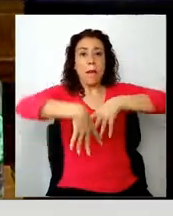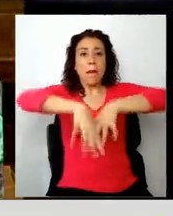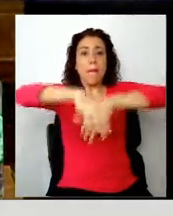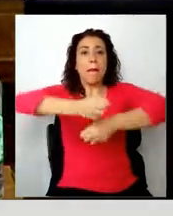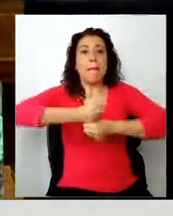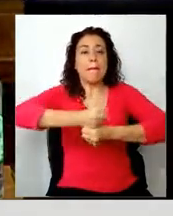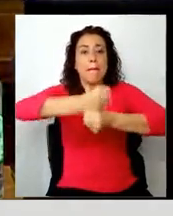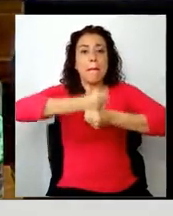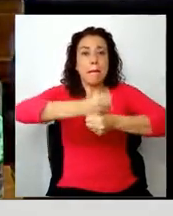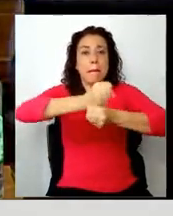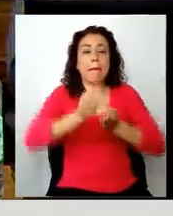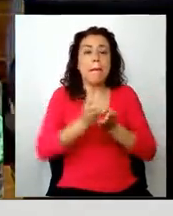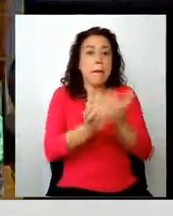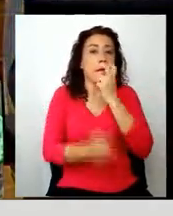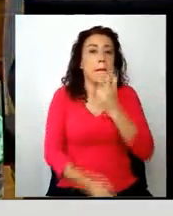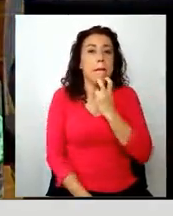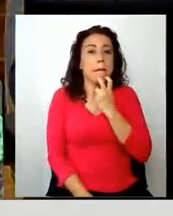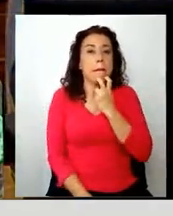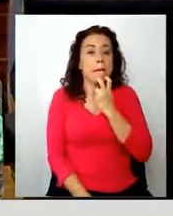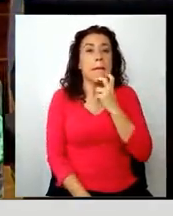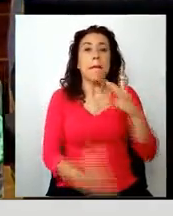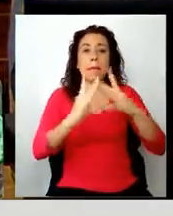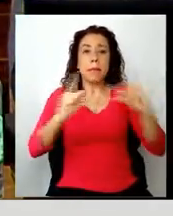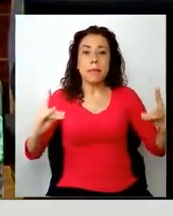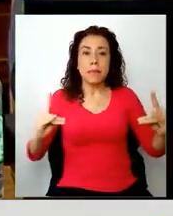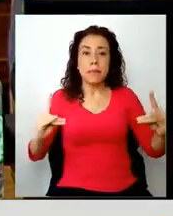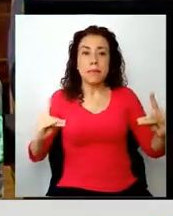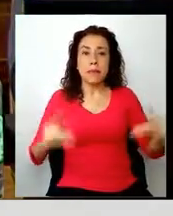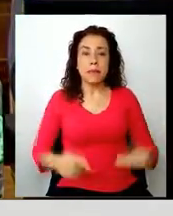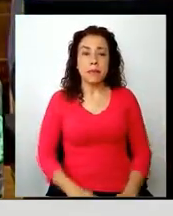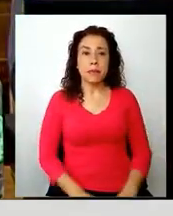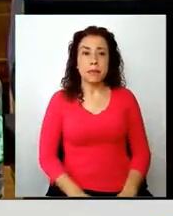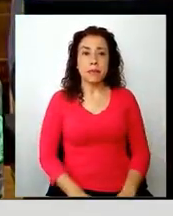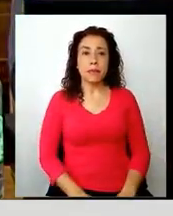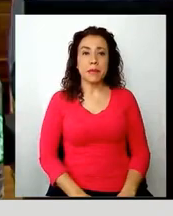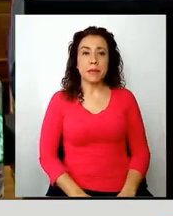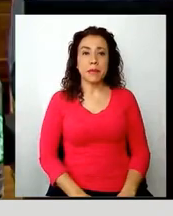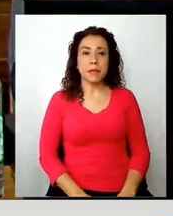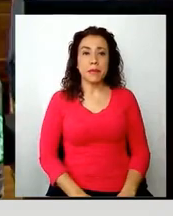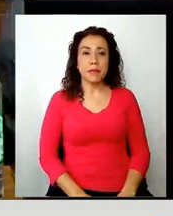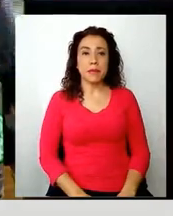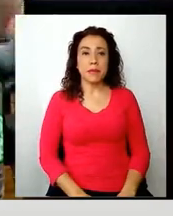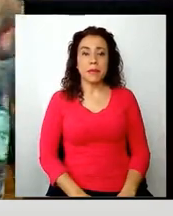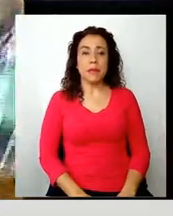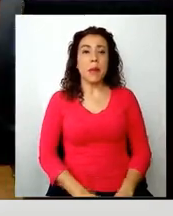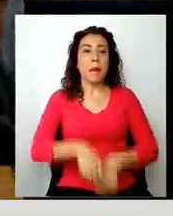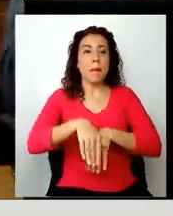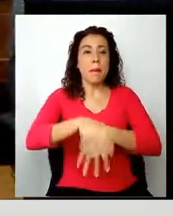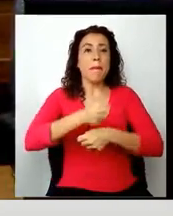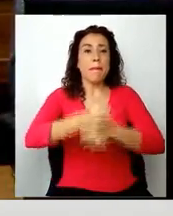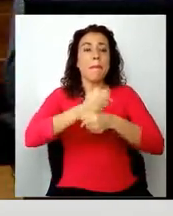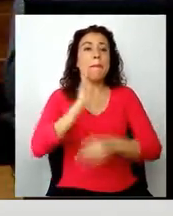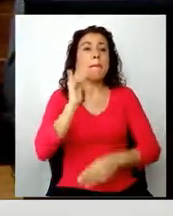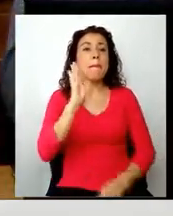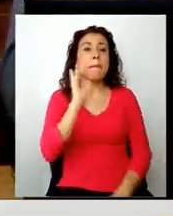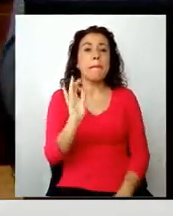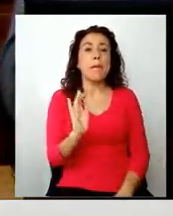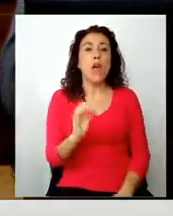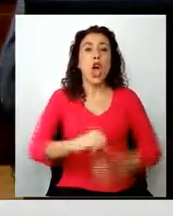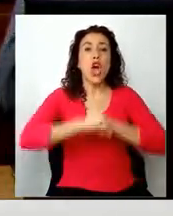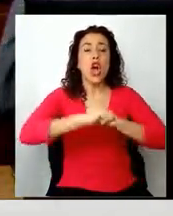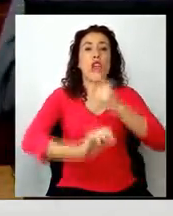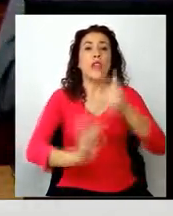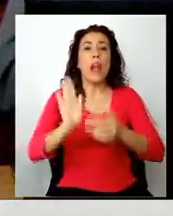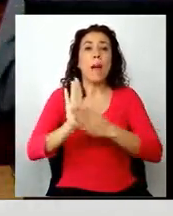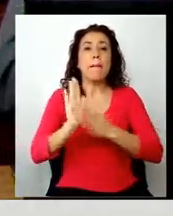Puerto montt en aysén en marchando en biobío en contra una política que iba